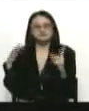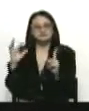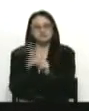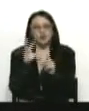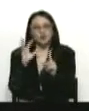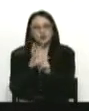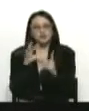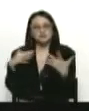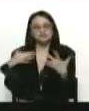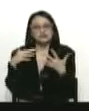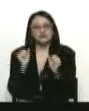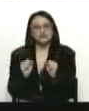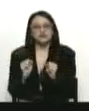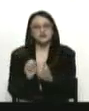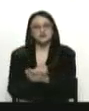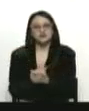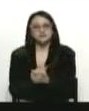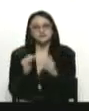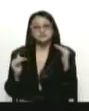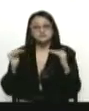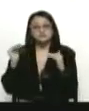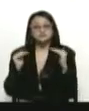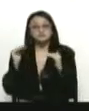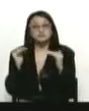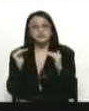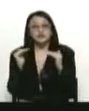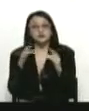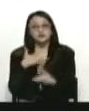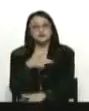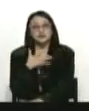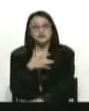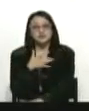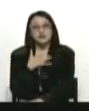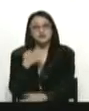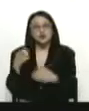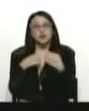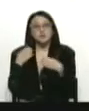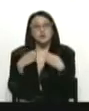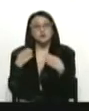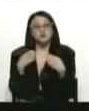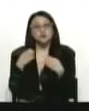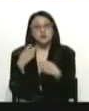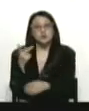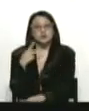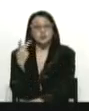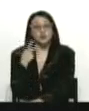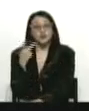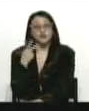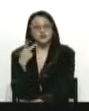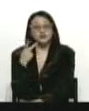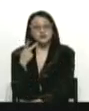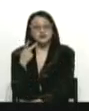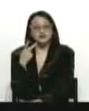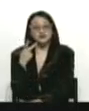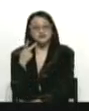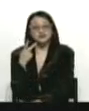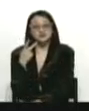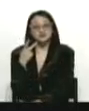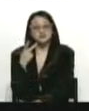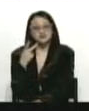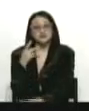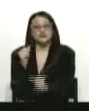ha tocado, un equilibrio de sentimientos, de emociones, de políticas. Nos ha tocado duro,